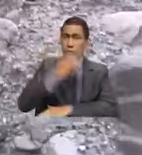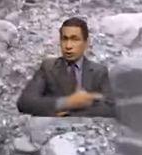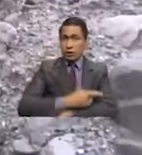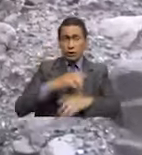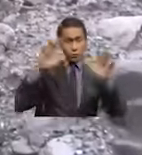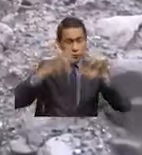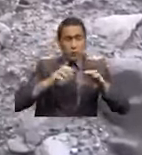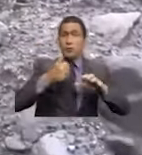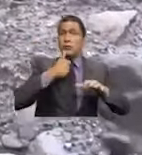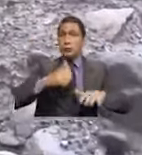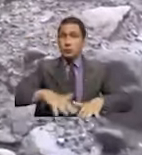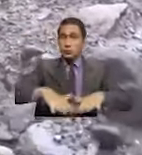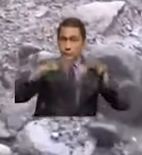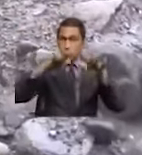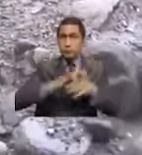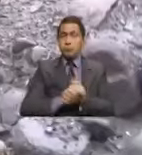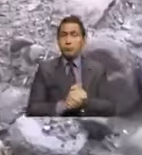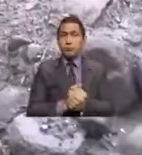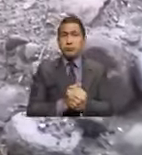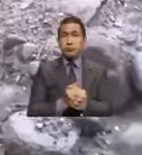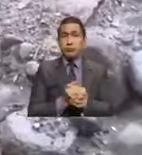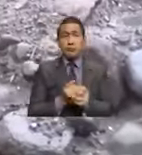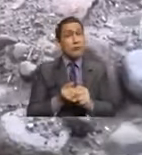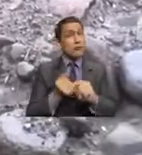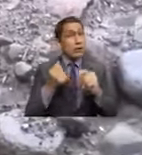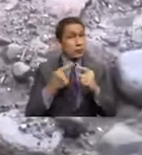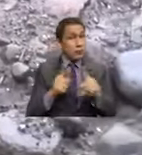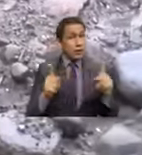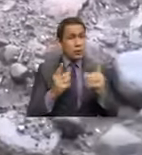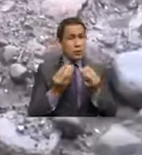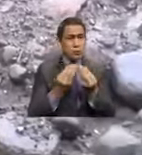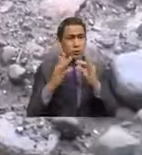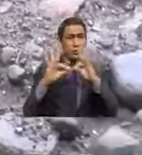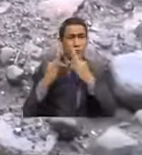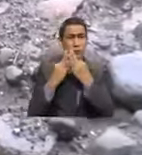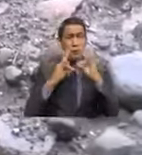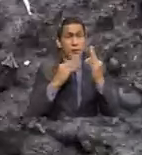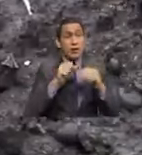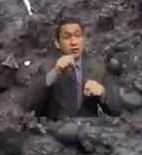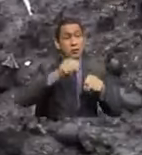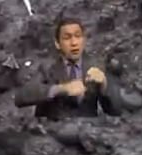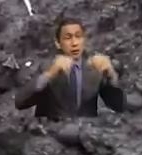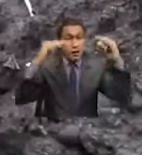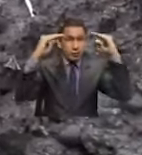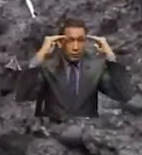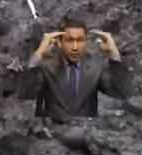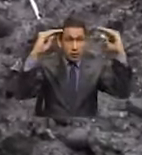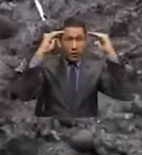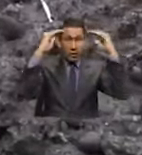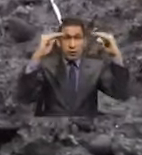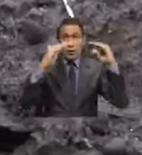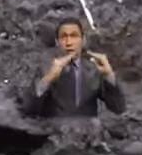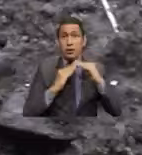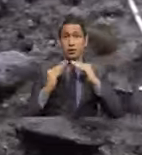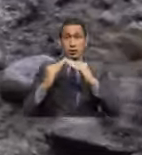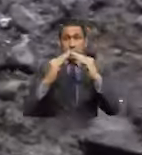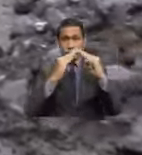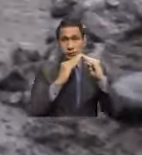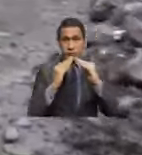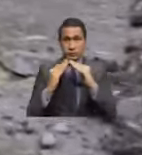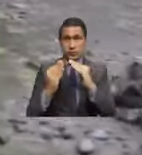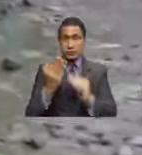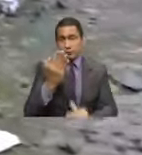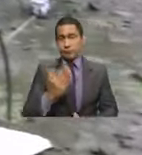río. El desbordamiento de este río ha dejado a numerosas familias sin techo, como lo afirma María, quien relata haber perdido todo en esta